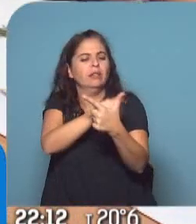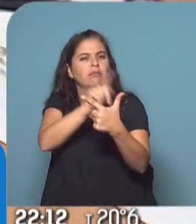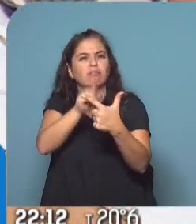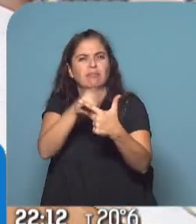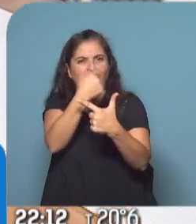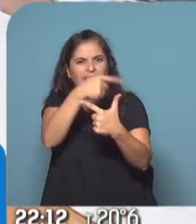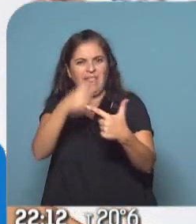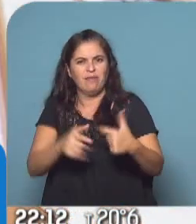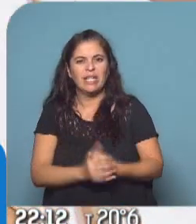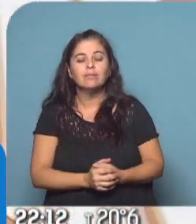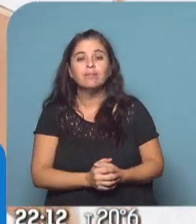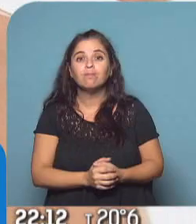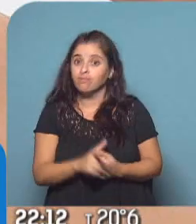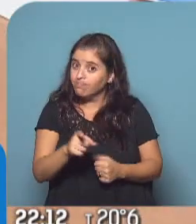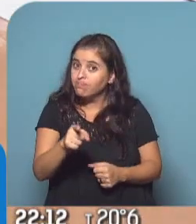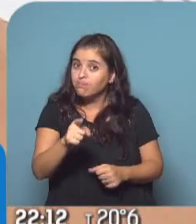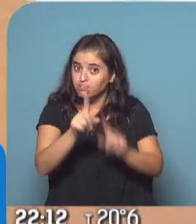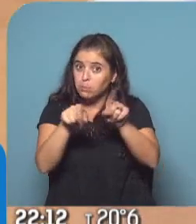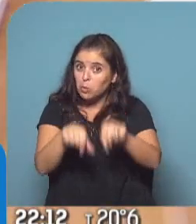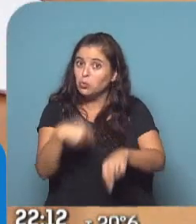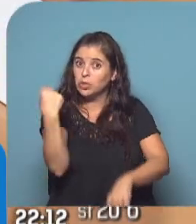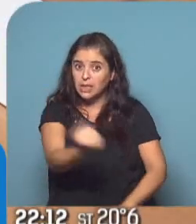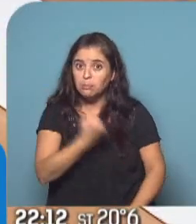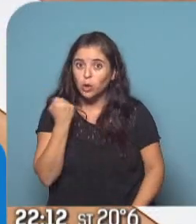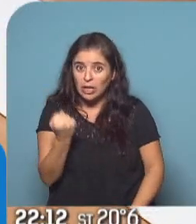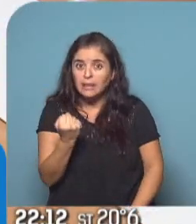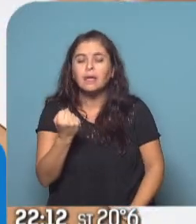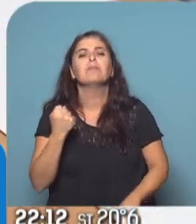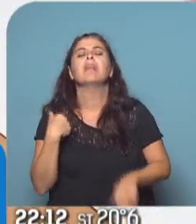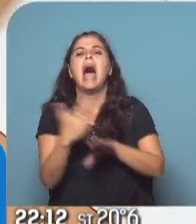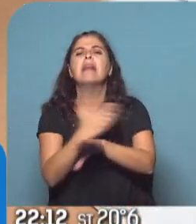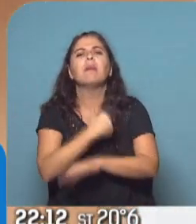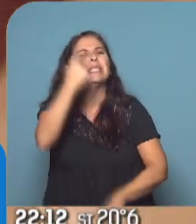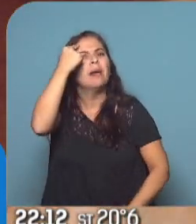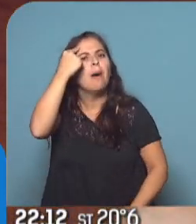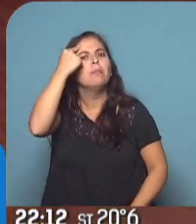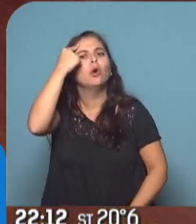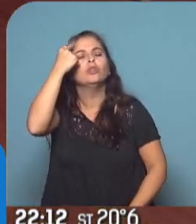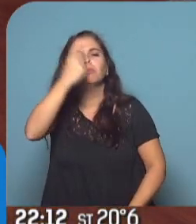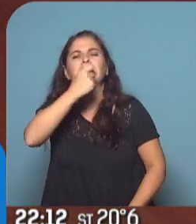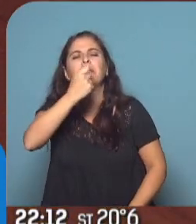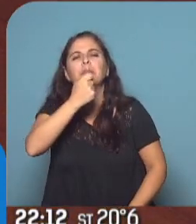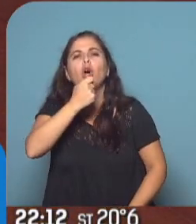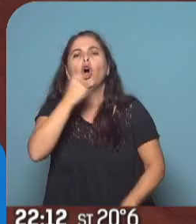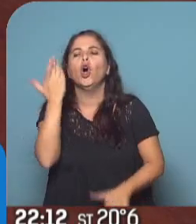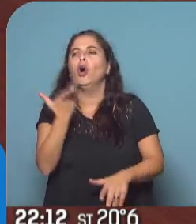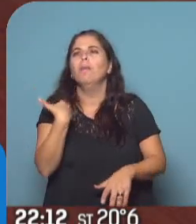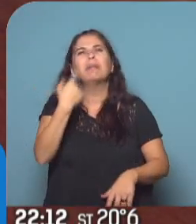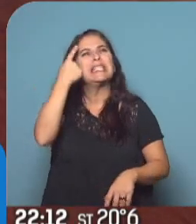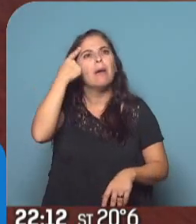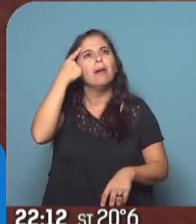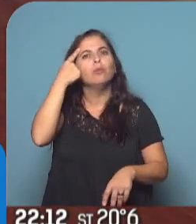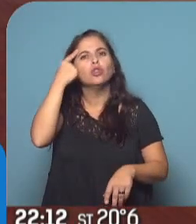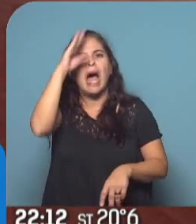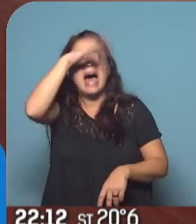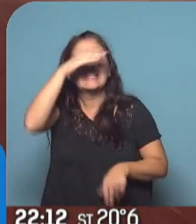porque durante mucho tiempo nosotros pensamos que los que moderaban a Trump eran sus asesores, Tillerson, los secretarios de Estado, etc. Y ahora